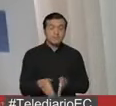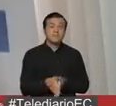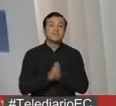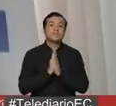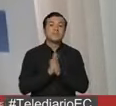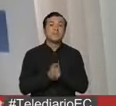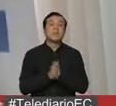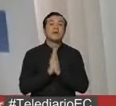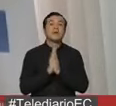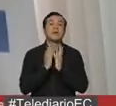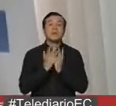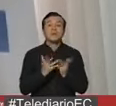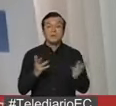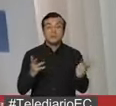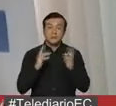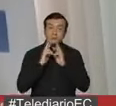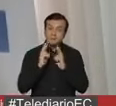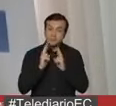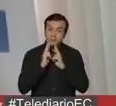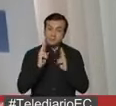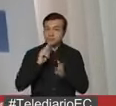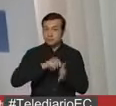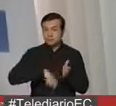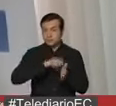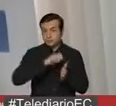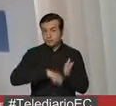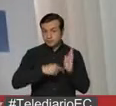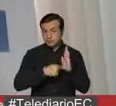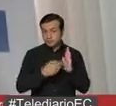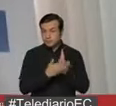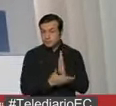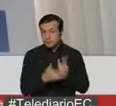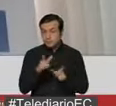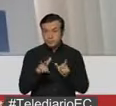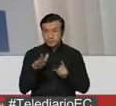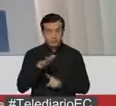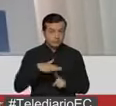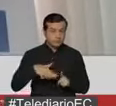solicitar respuesta a los contratistas. En ese sentido,